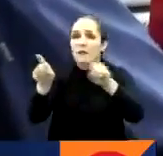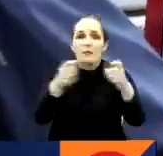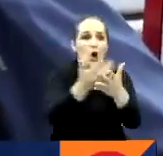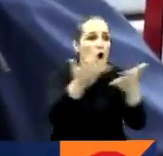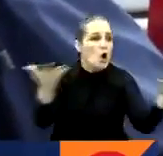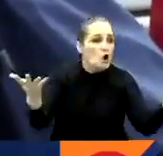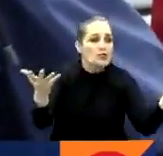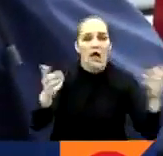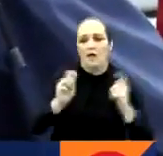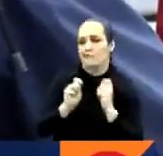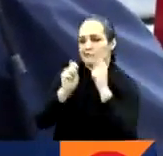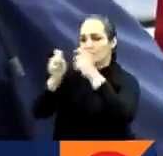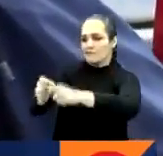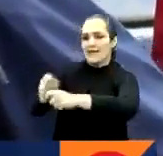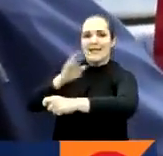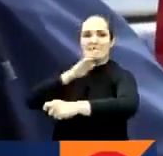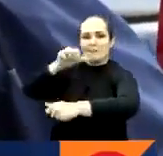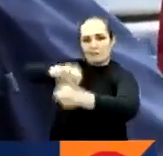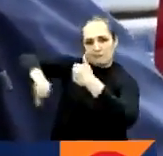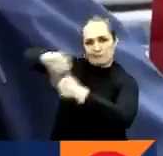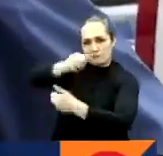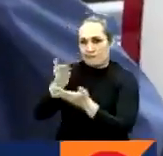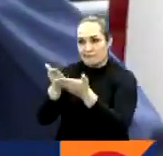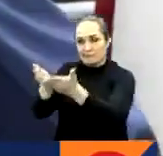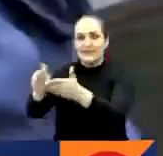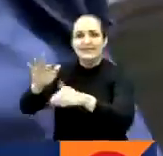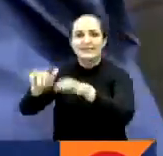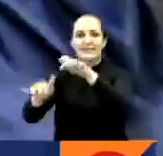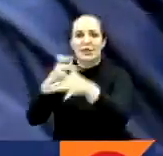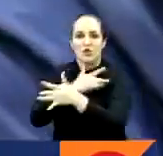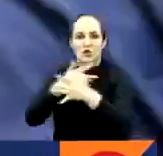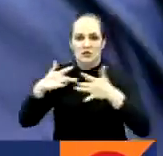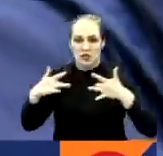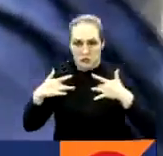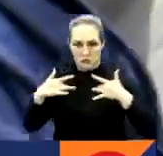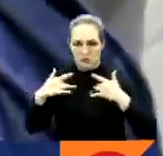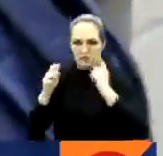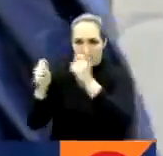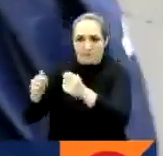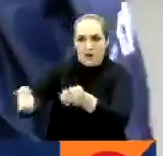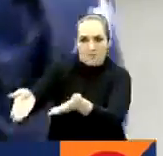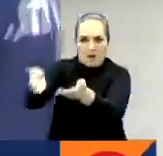curso, delegó sus funciones momentáneamente al secretario de Salud, Alejandro Gómez.